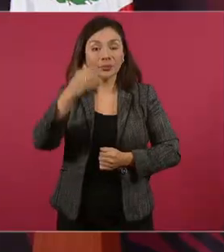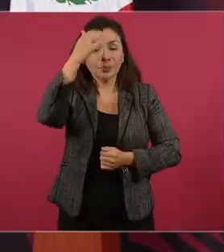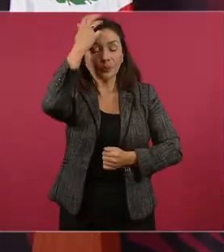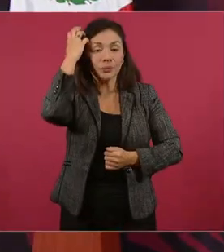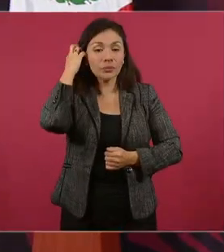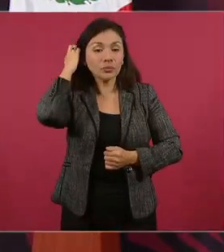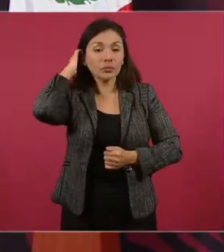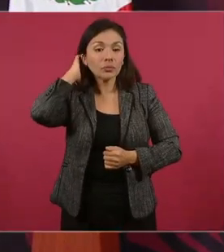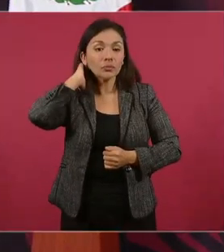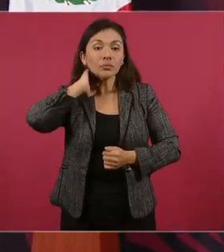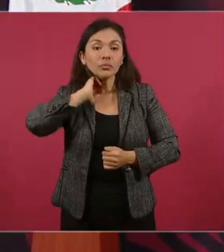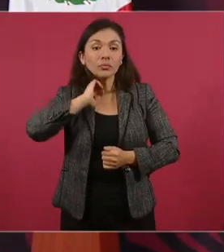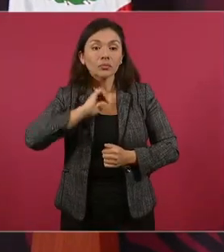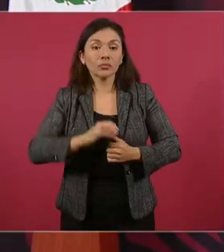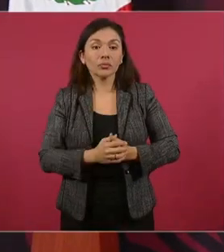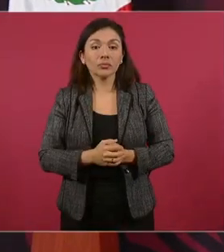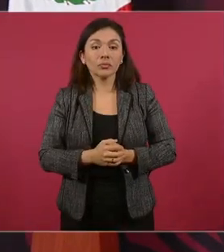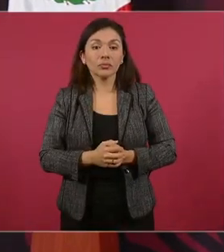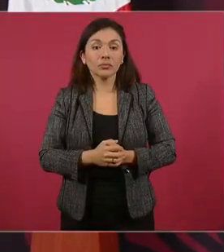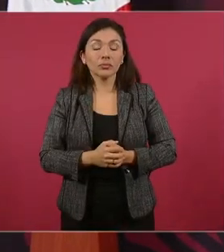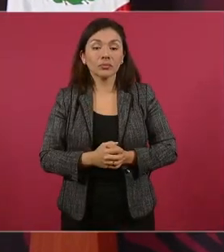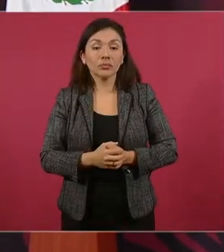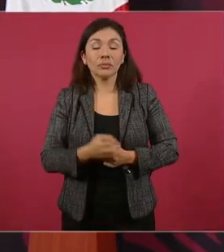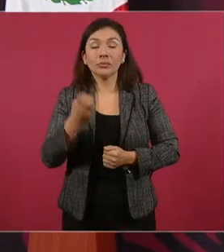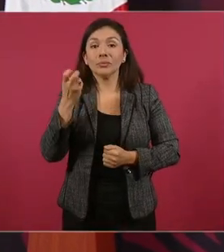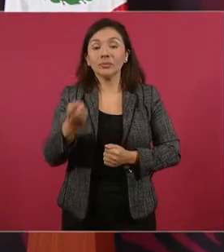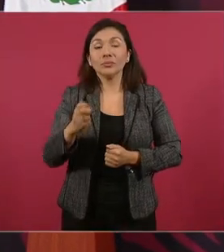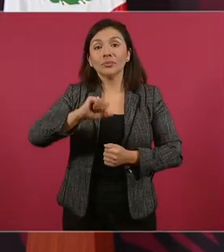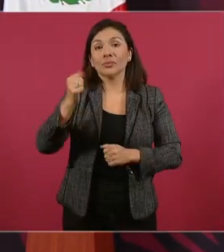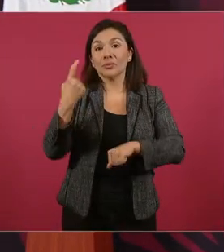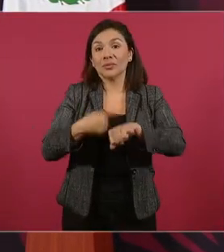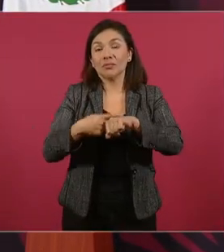Y la viruela